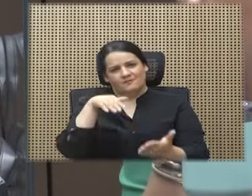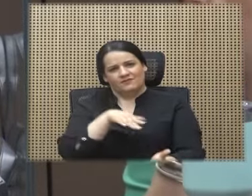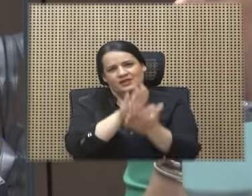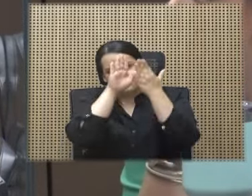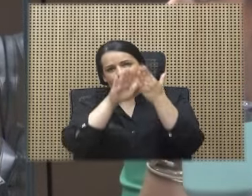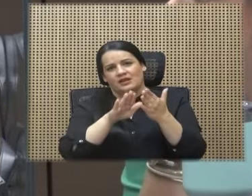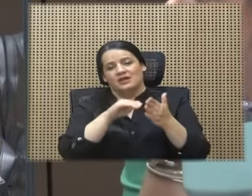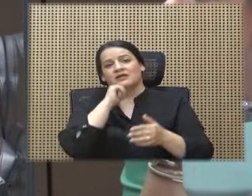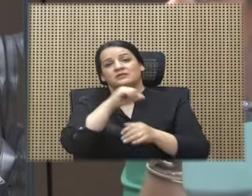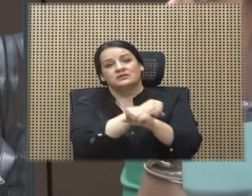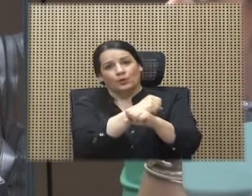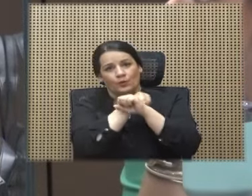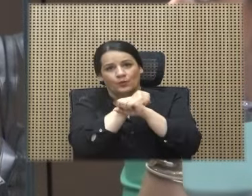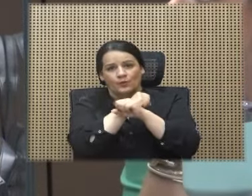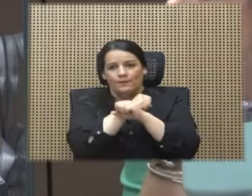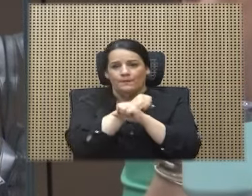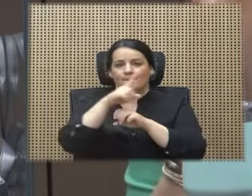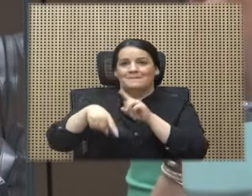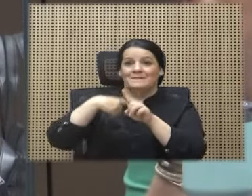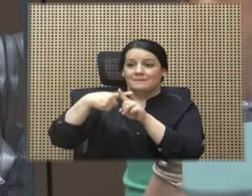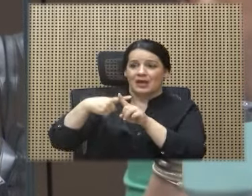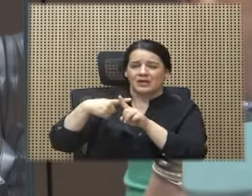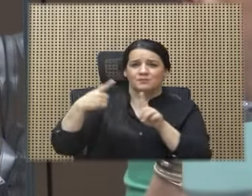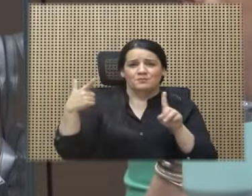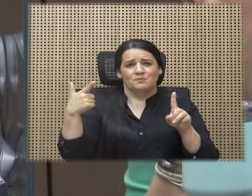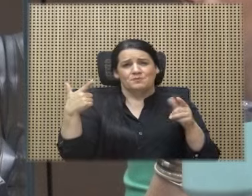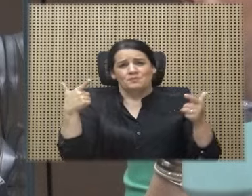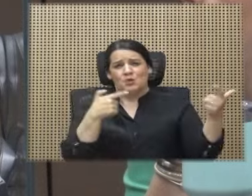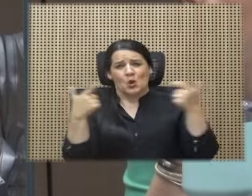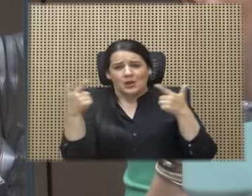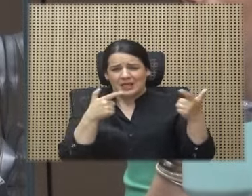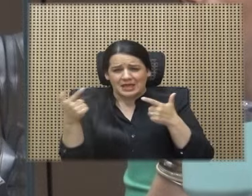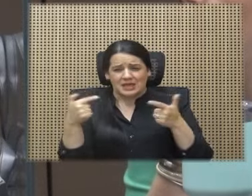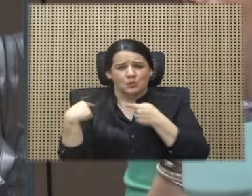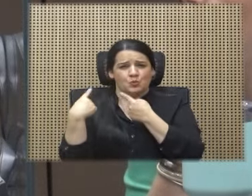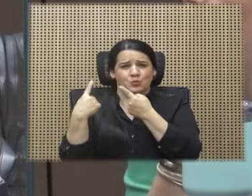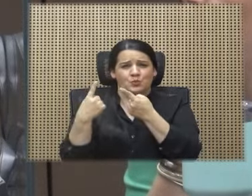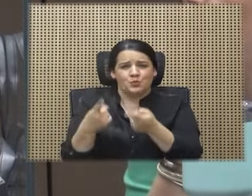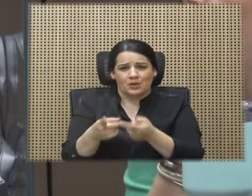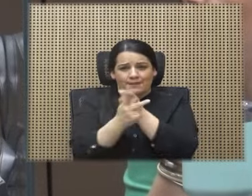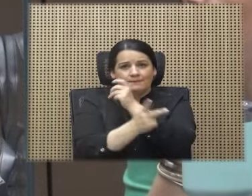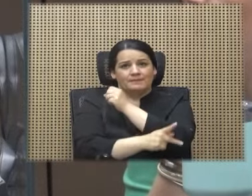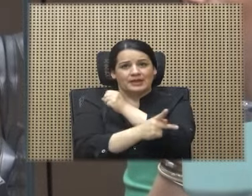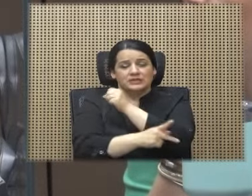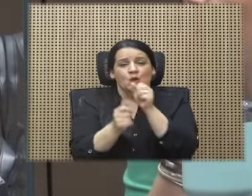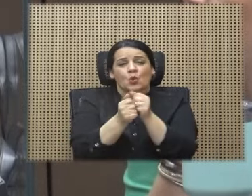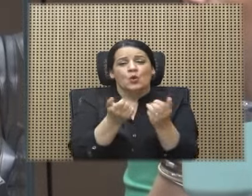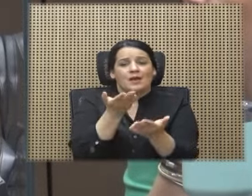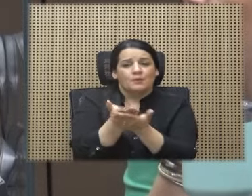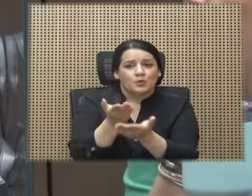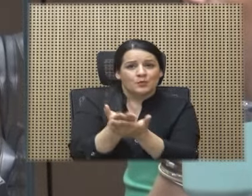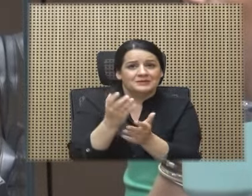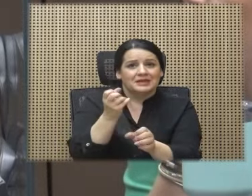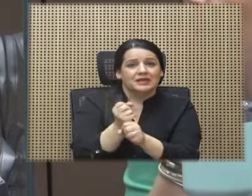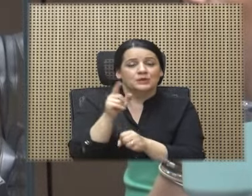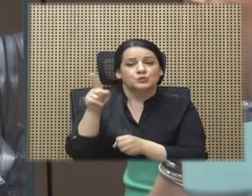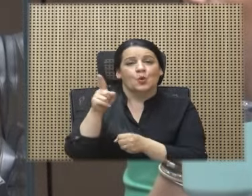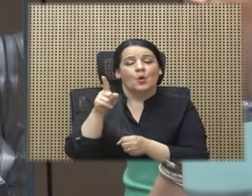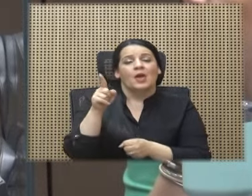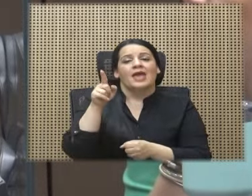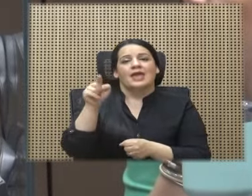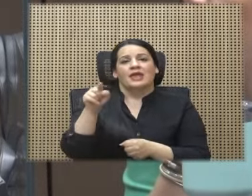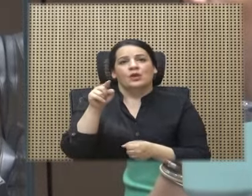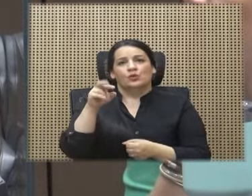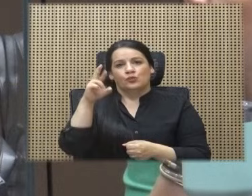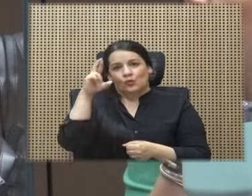venido sufriendo el país con la propuesta que hizo Don Rodrigo Arias en su